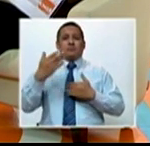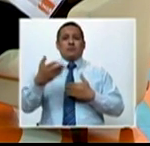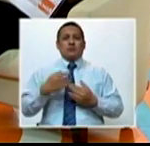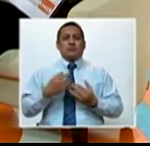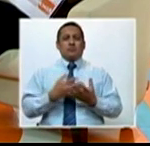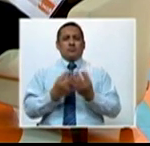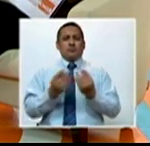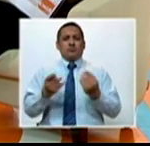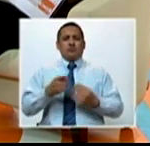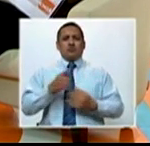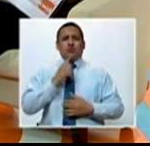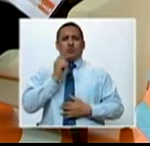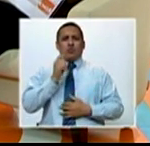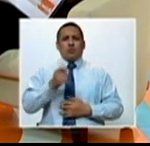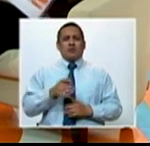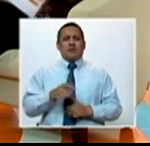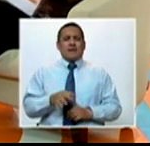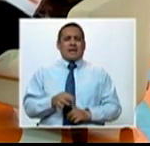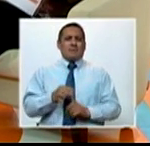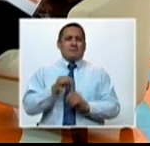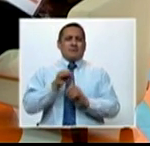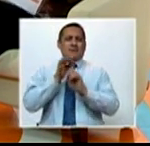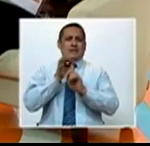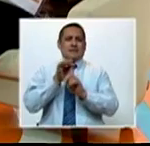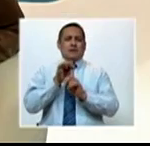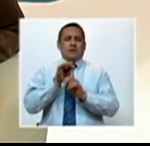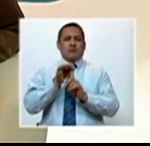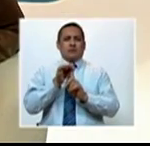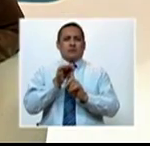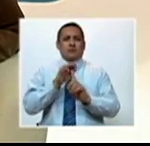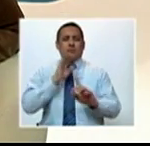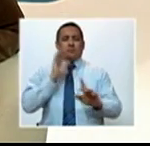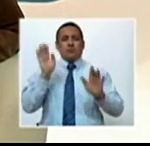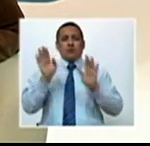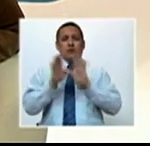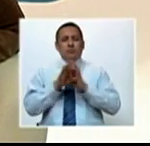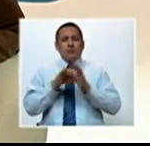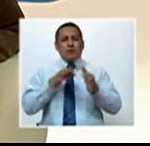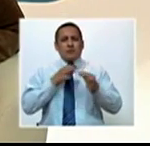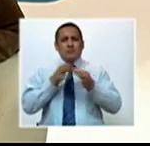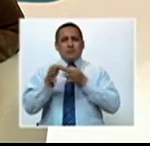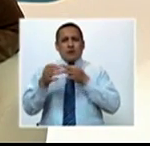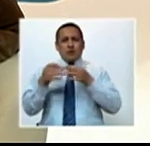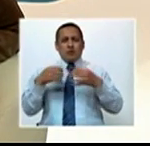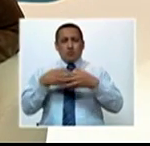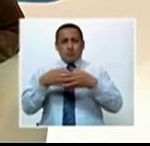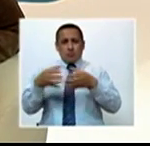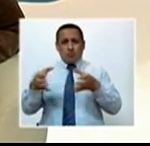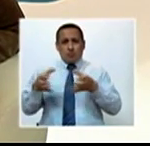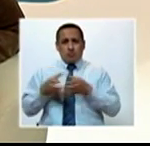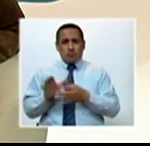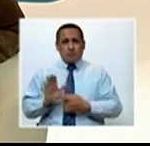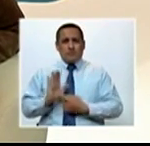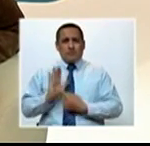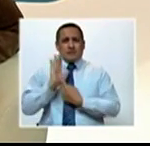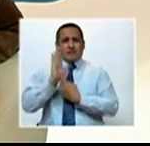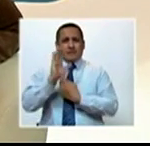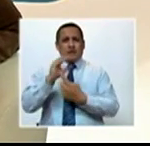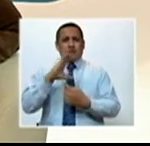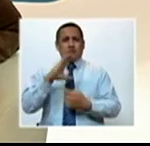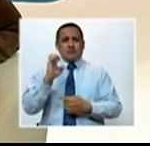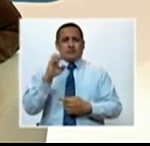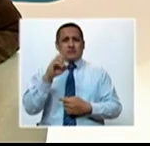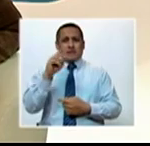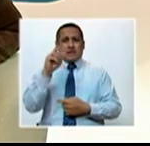eventualmente estos jueces especializados en todo. ¿Ustedes como institución han propuesto